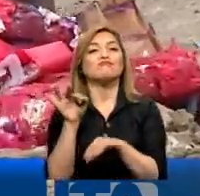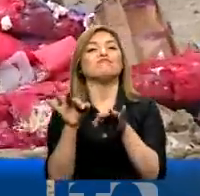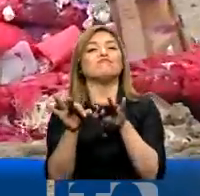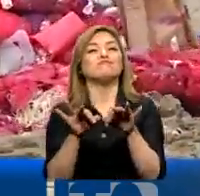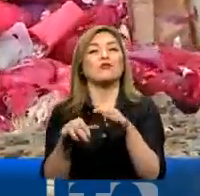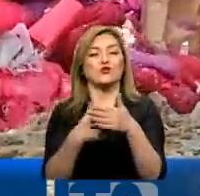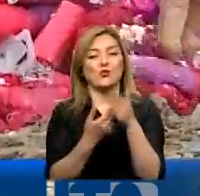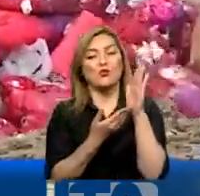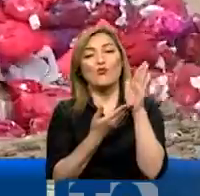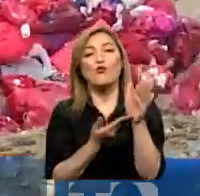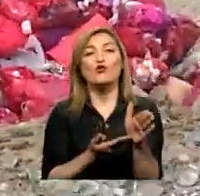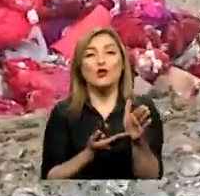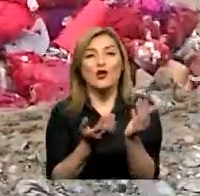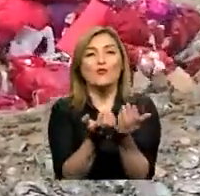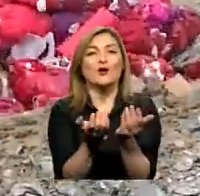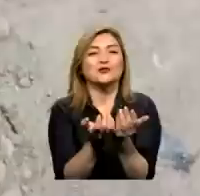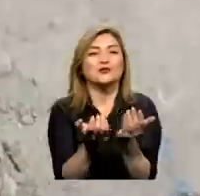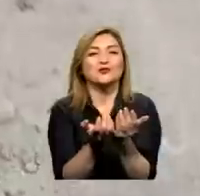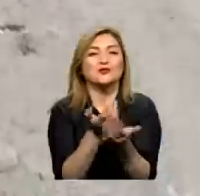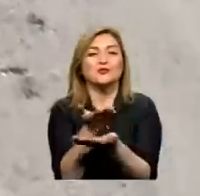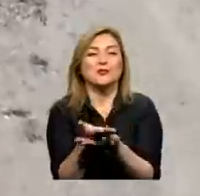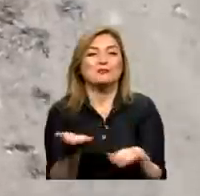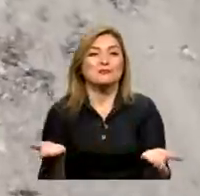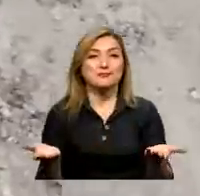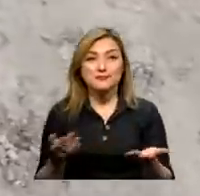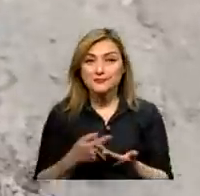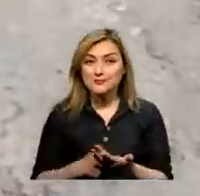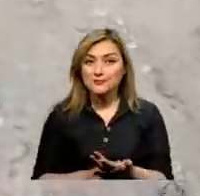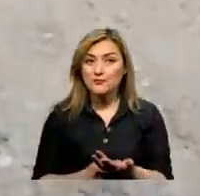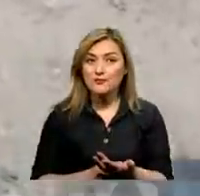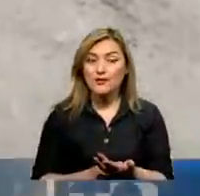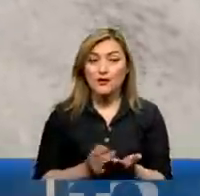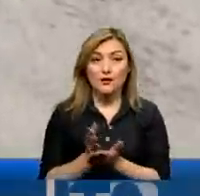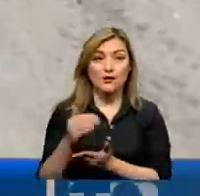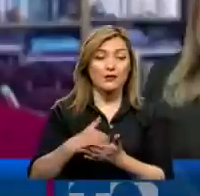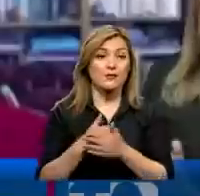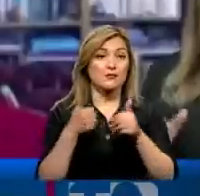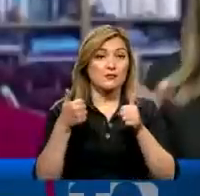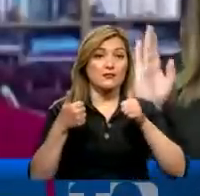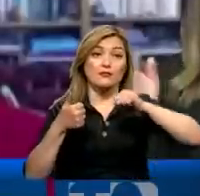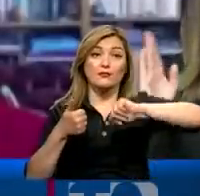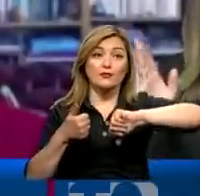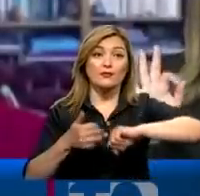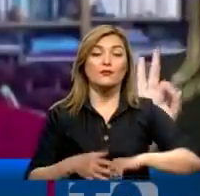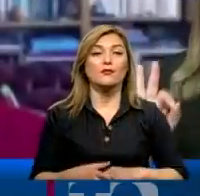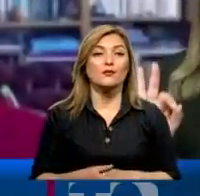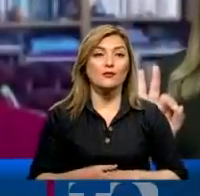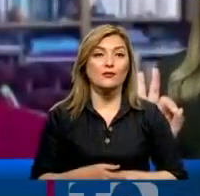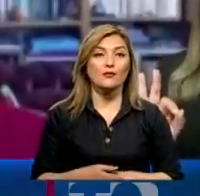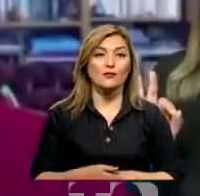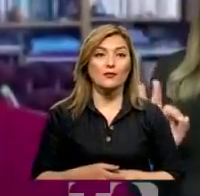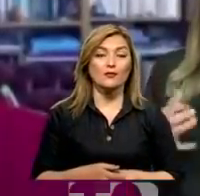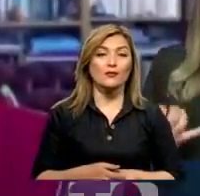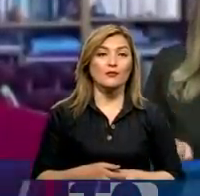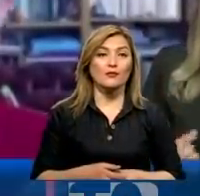sobre el nuevo modelo de gestión de residuos sólidos que plantea para analizar qué tan viable es la propuesta. Muy atentos para no dejarnos